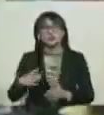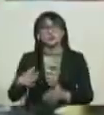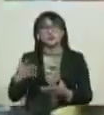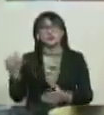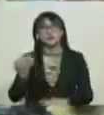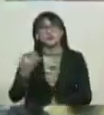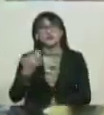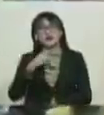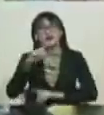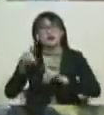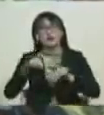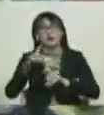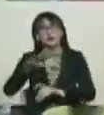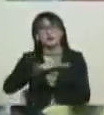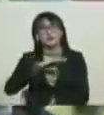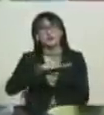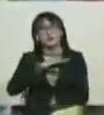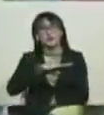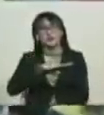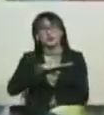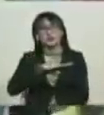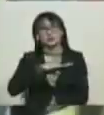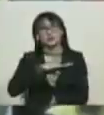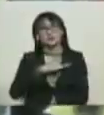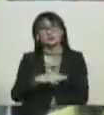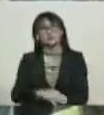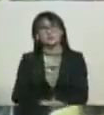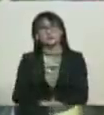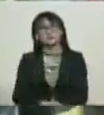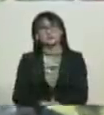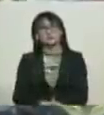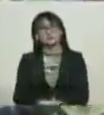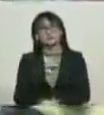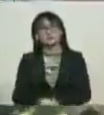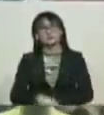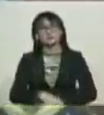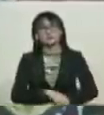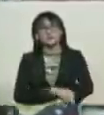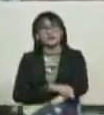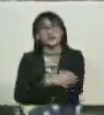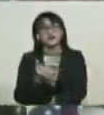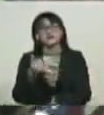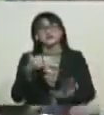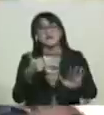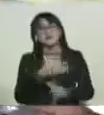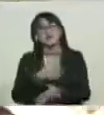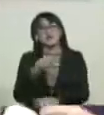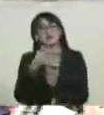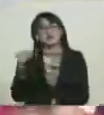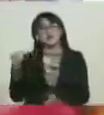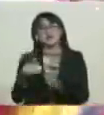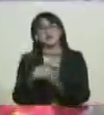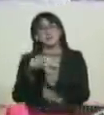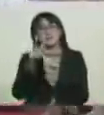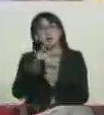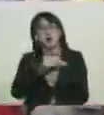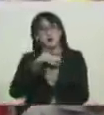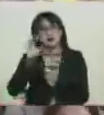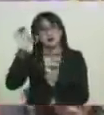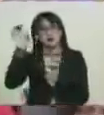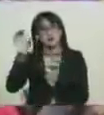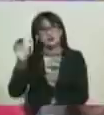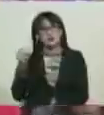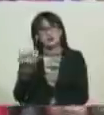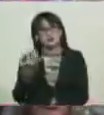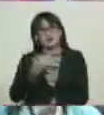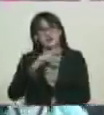verdadera encuesta la tenemos nosotros, en que el Partido Socialista de Venezuela ya tiene 6.300.000 carnetizados. Esta es la